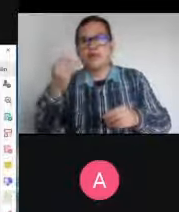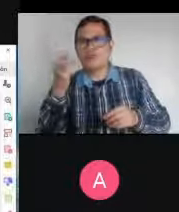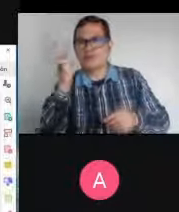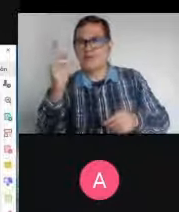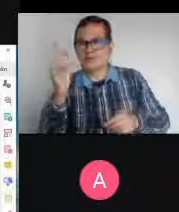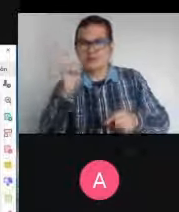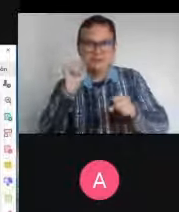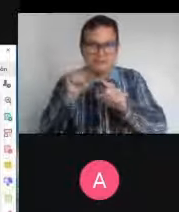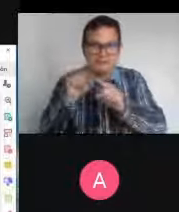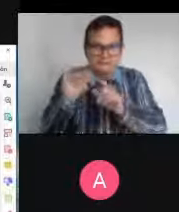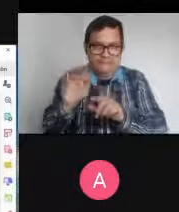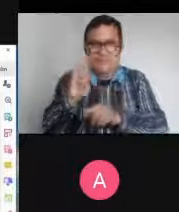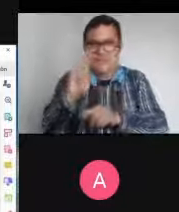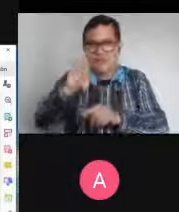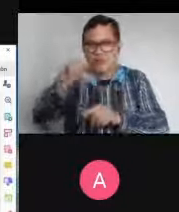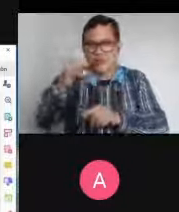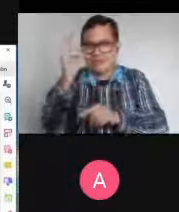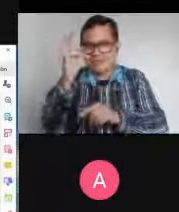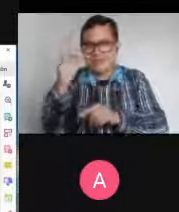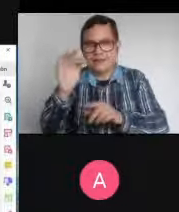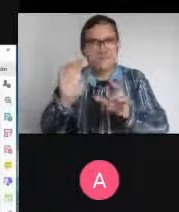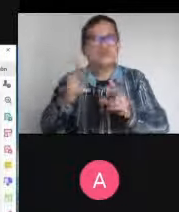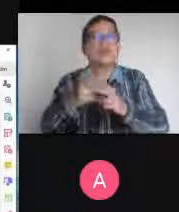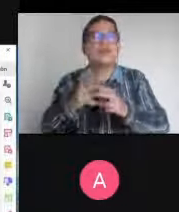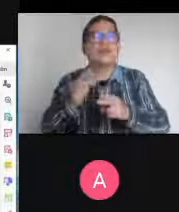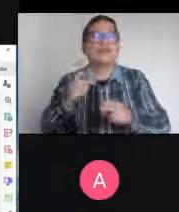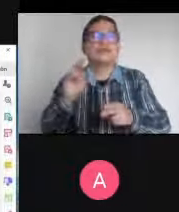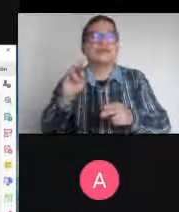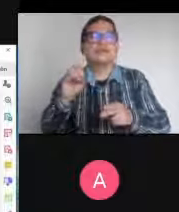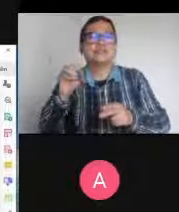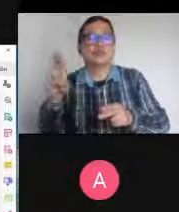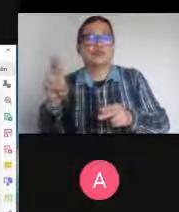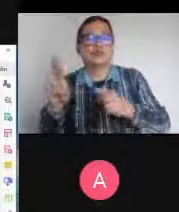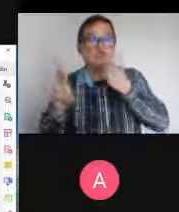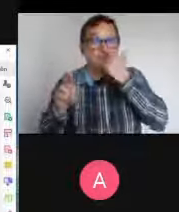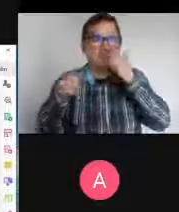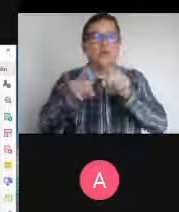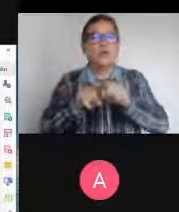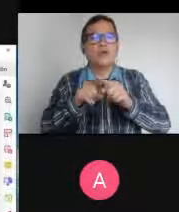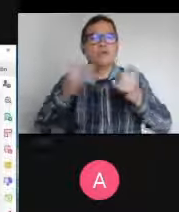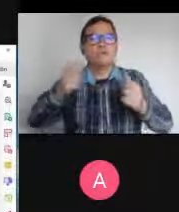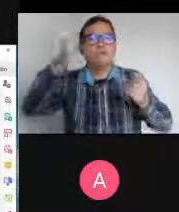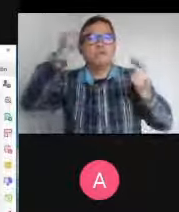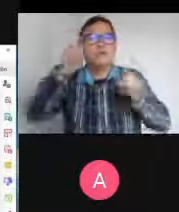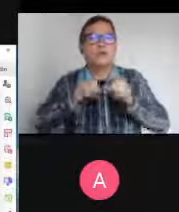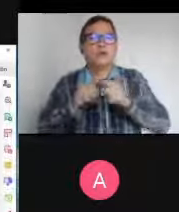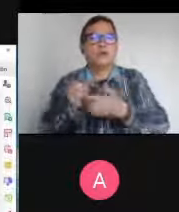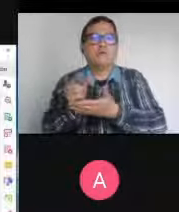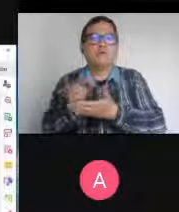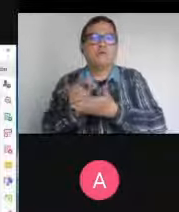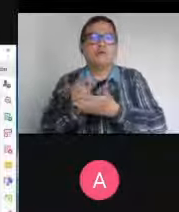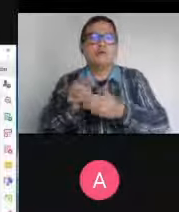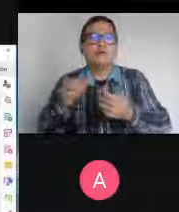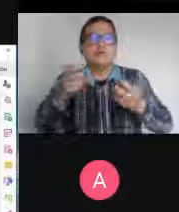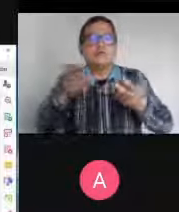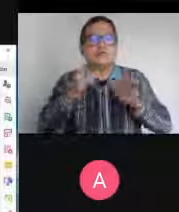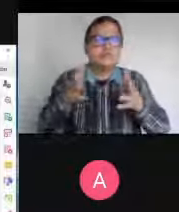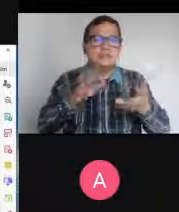Bueno, los temas de la unidad 2, pues ya sabemos que son los fundamentos de semiconductores y análisis en AC, es decir, señales alternas.